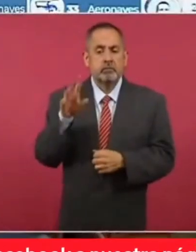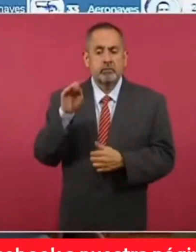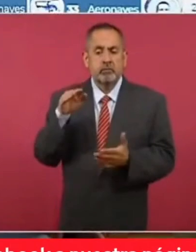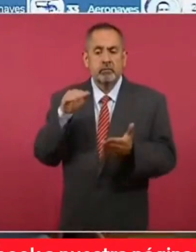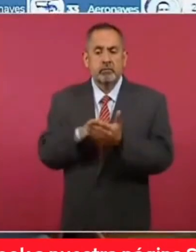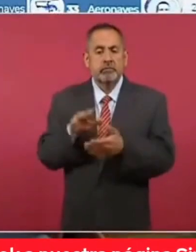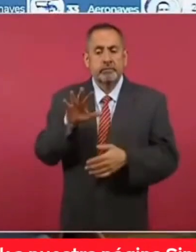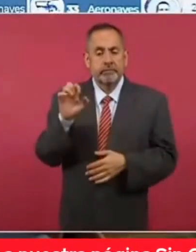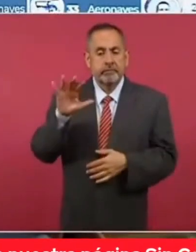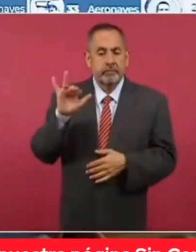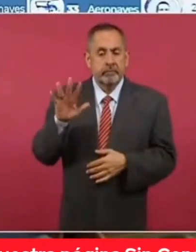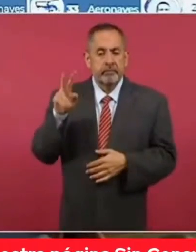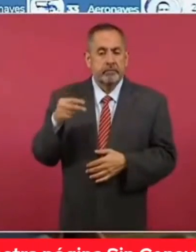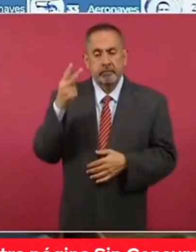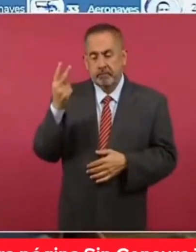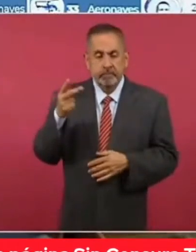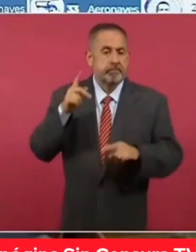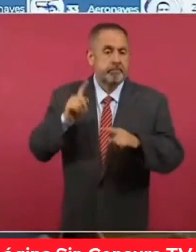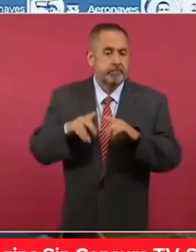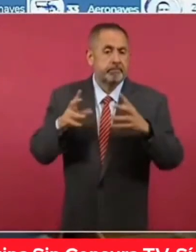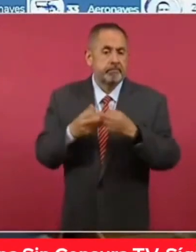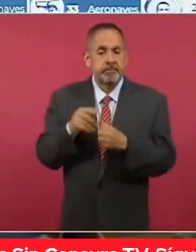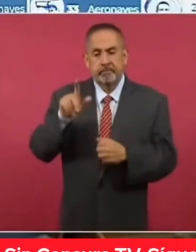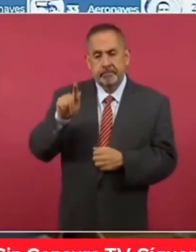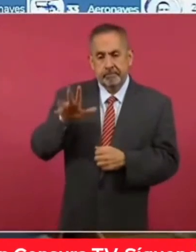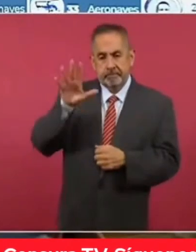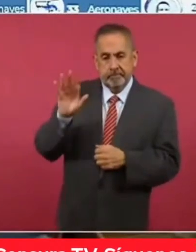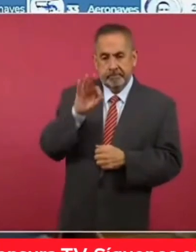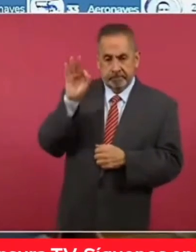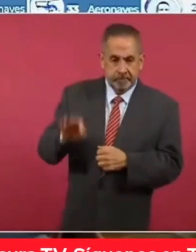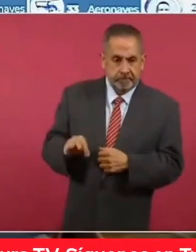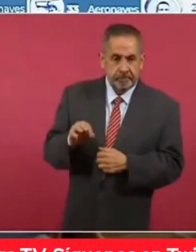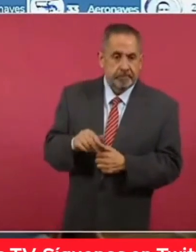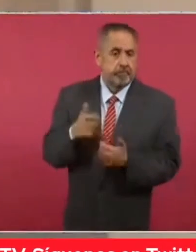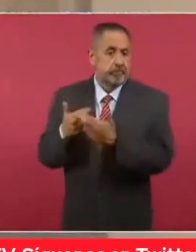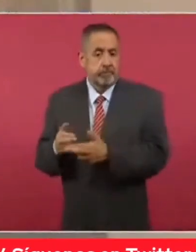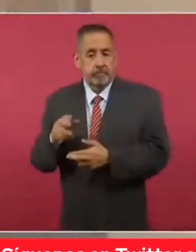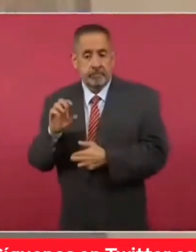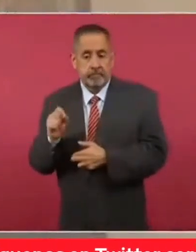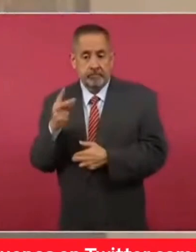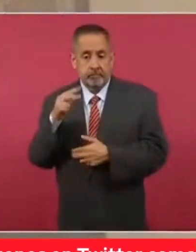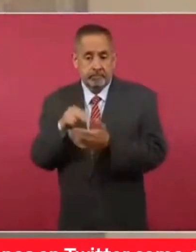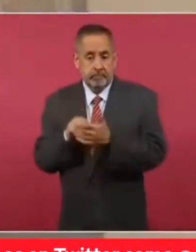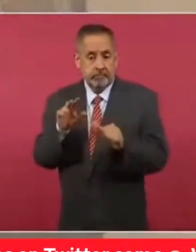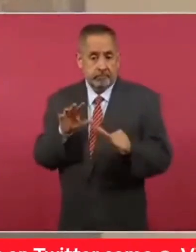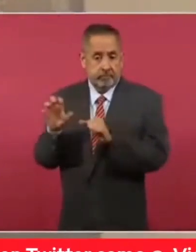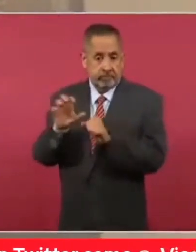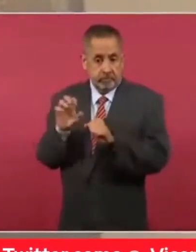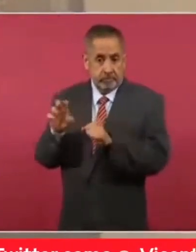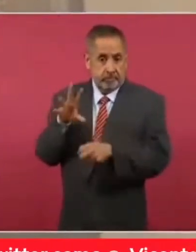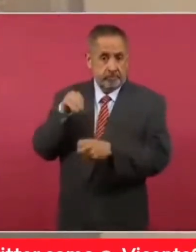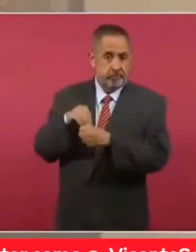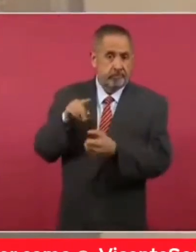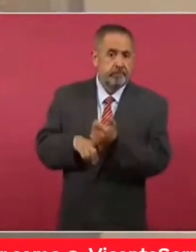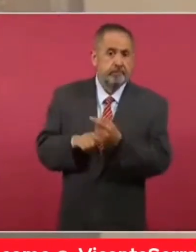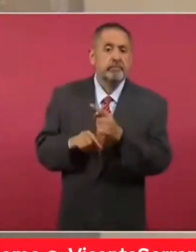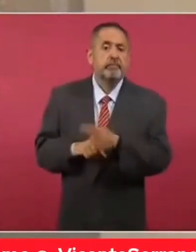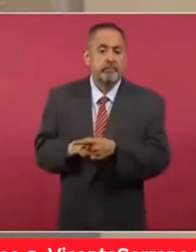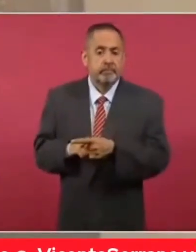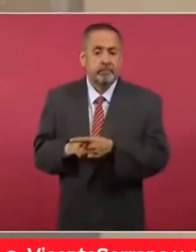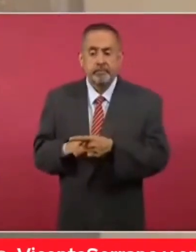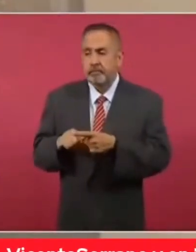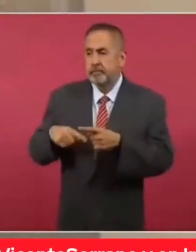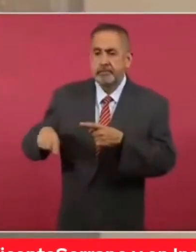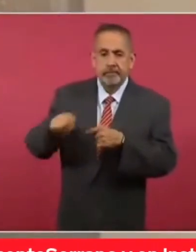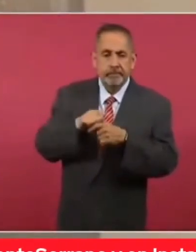mil quinientos cincuenta y dos es el 75% y el resto los sesenta Y dos mil seiscientos es el